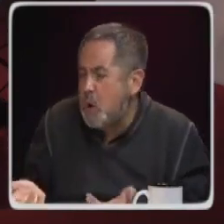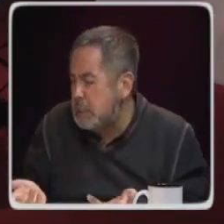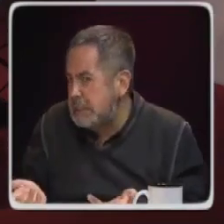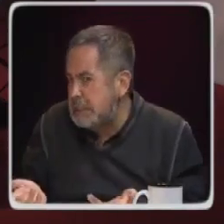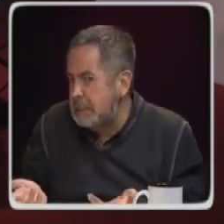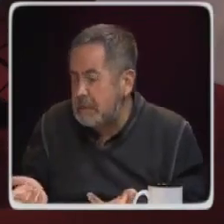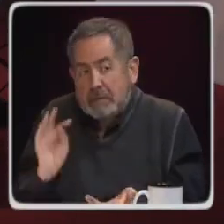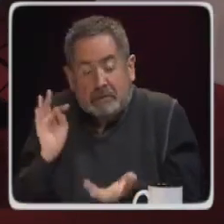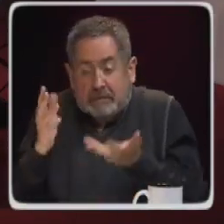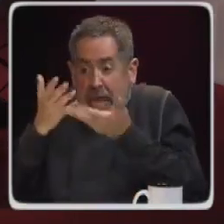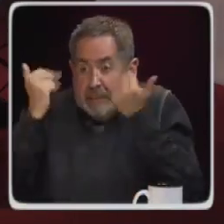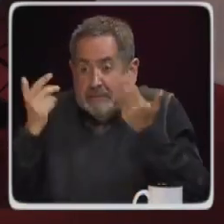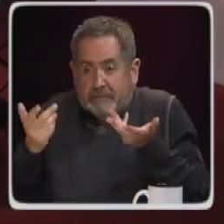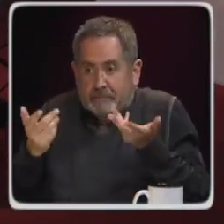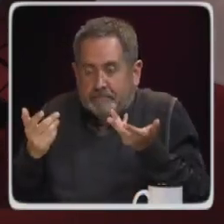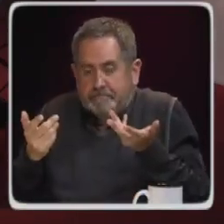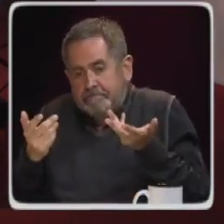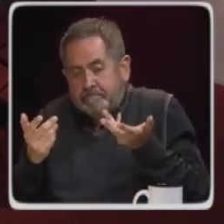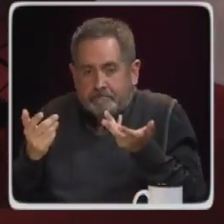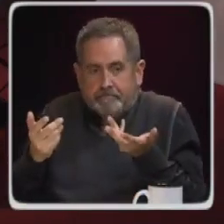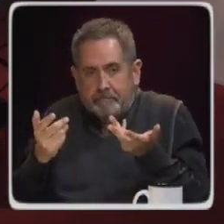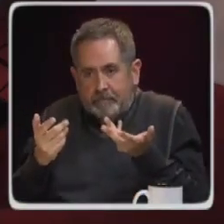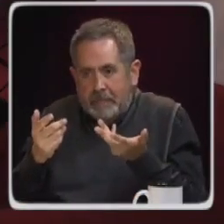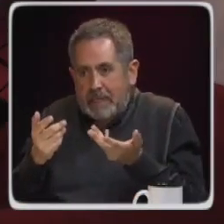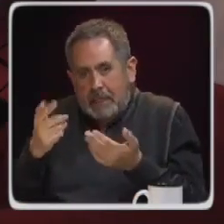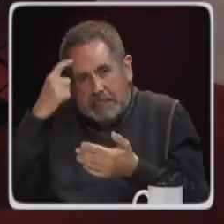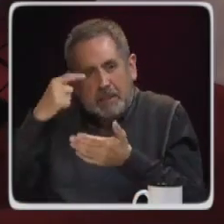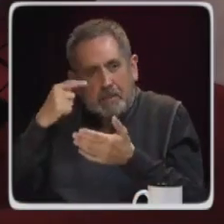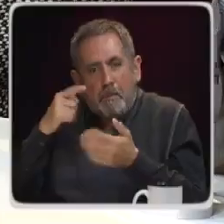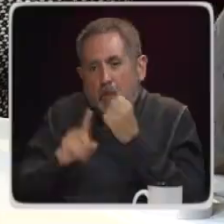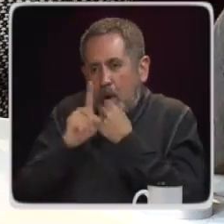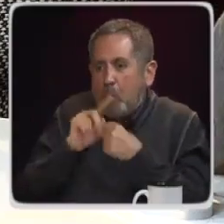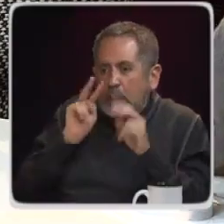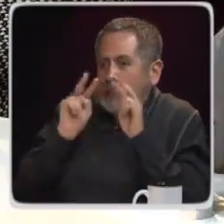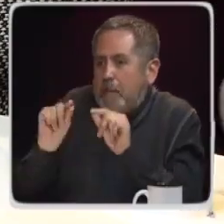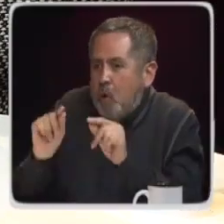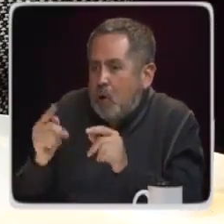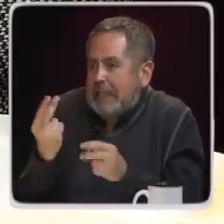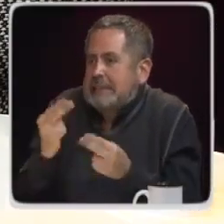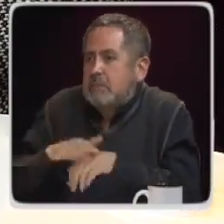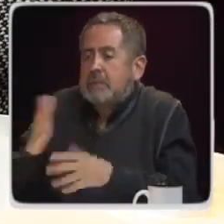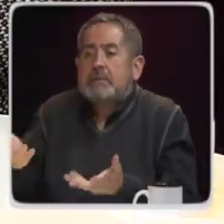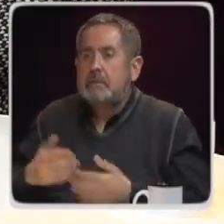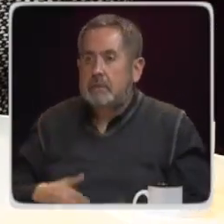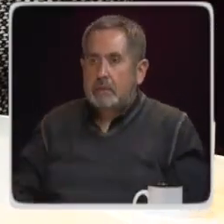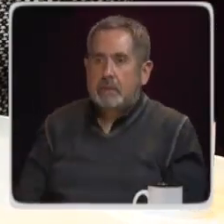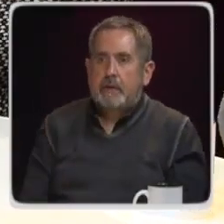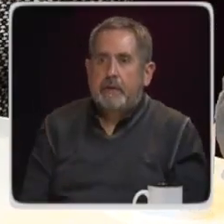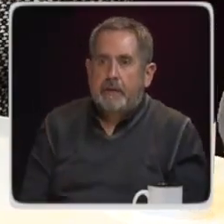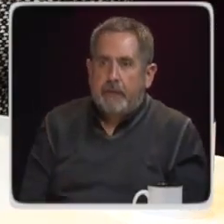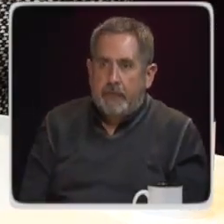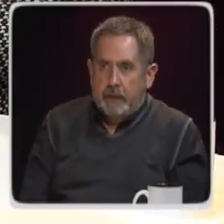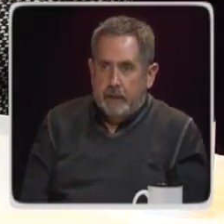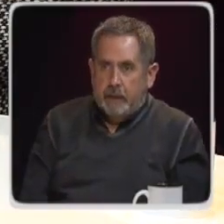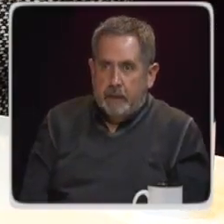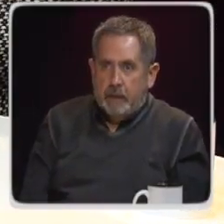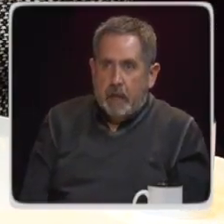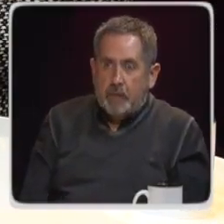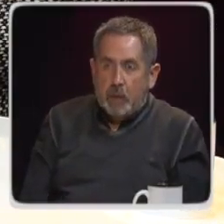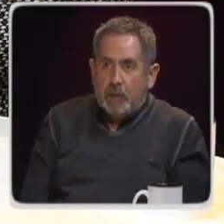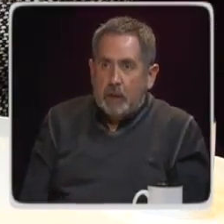edad con una ampliación de presupuesto, no sé qué, para pues vamos a dobletear porque pues ahora ya se